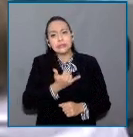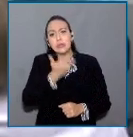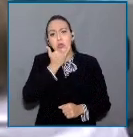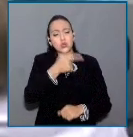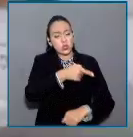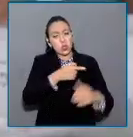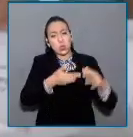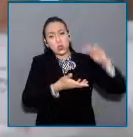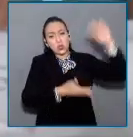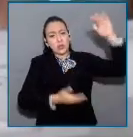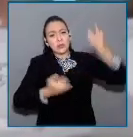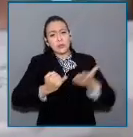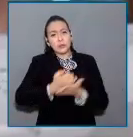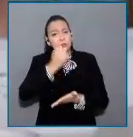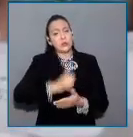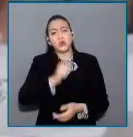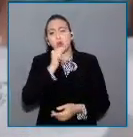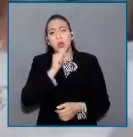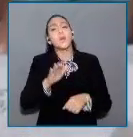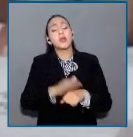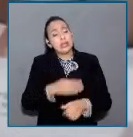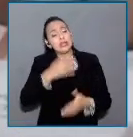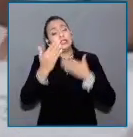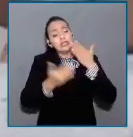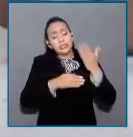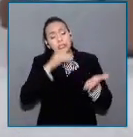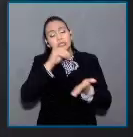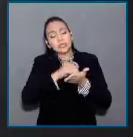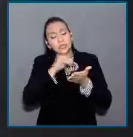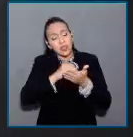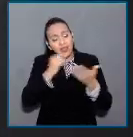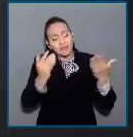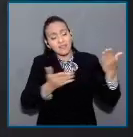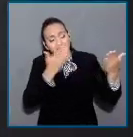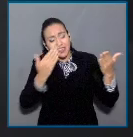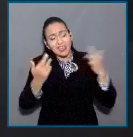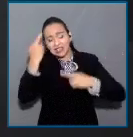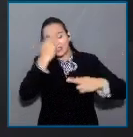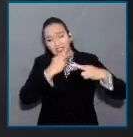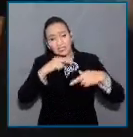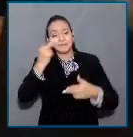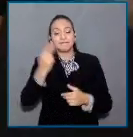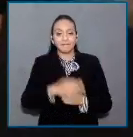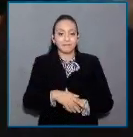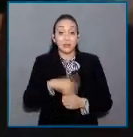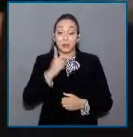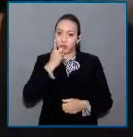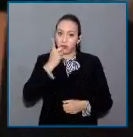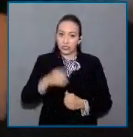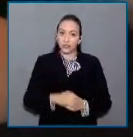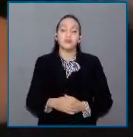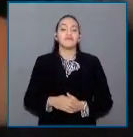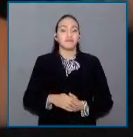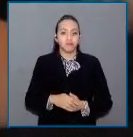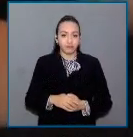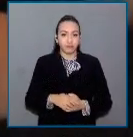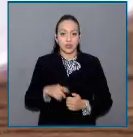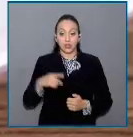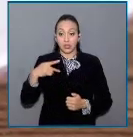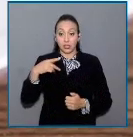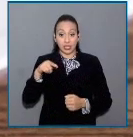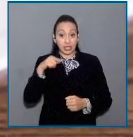en el dictado de algunas sentencias interlocutorias y definitivas, pero manifestó que esto no era exclusivamente